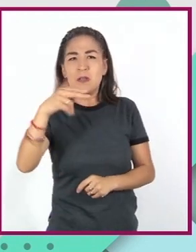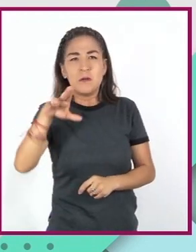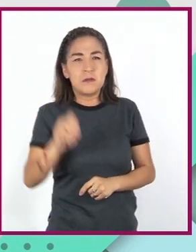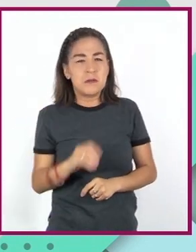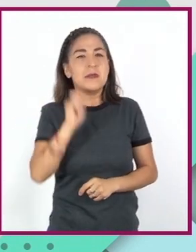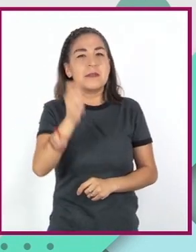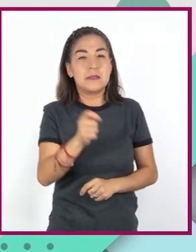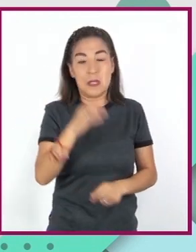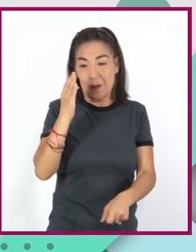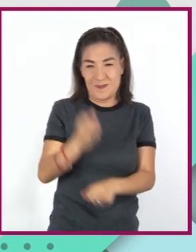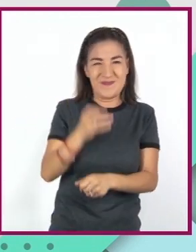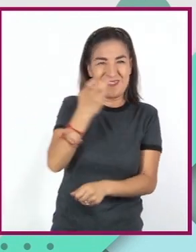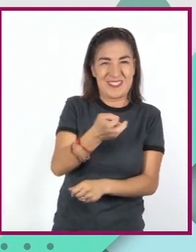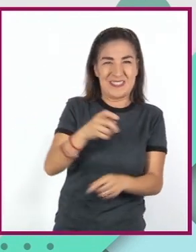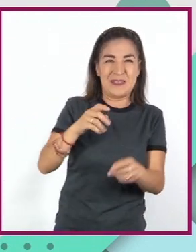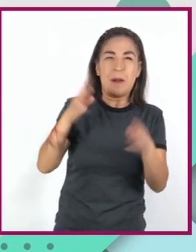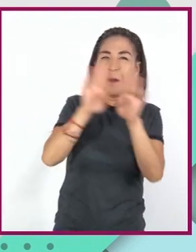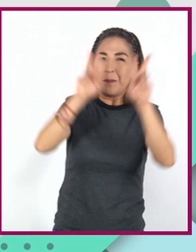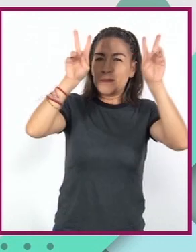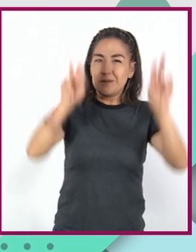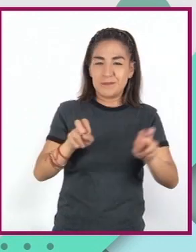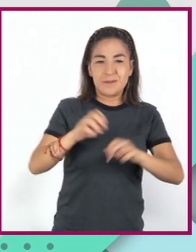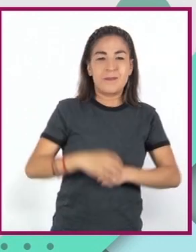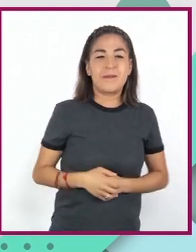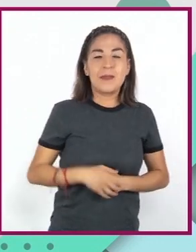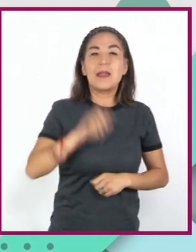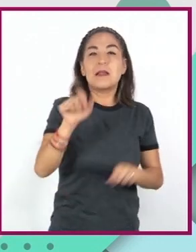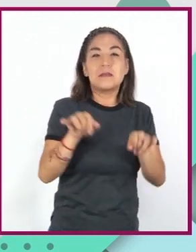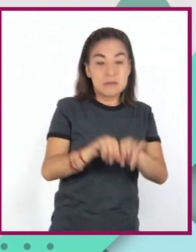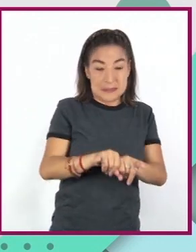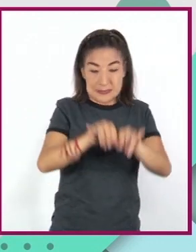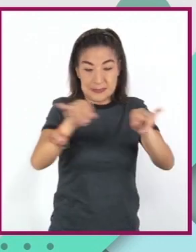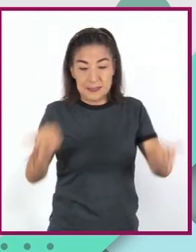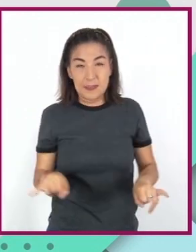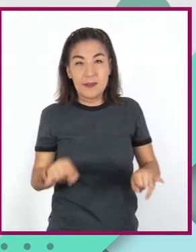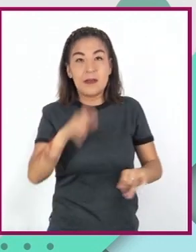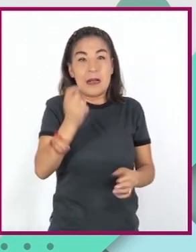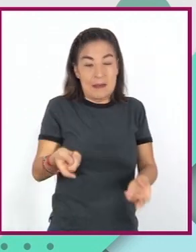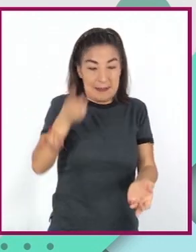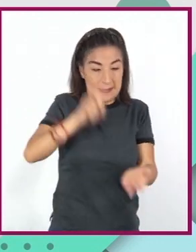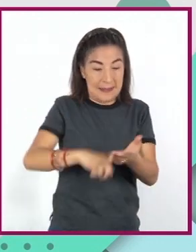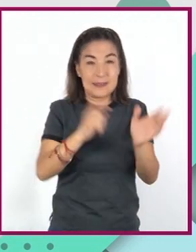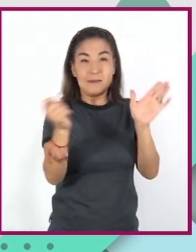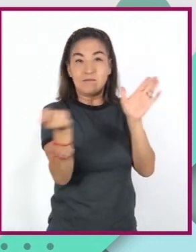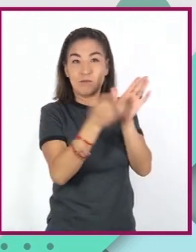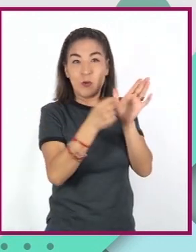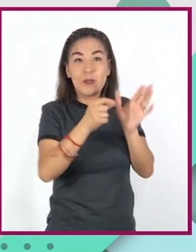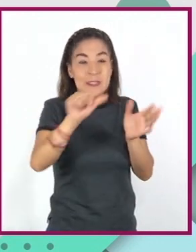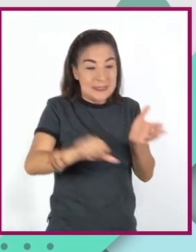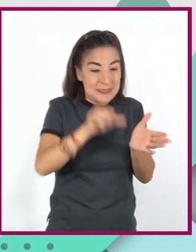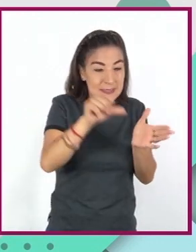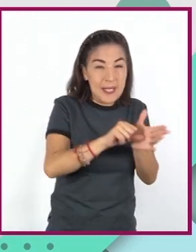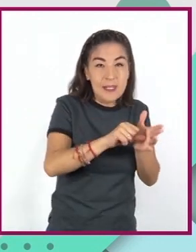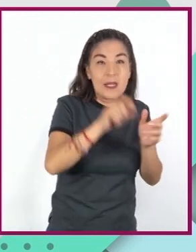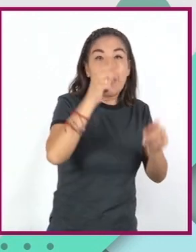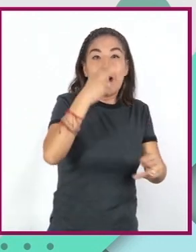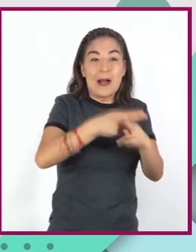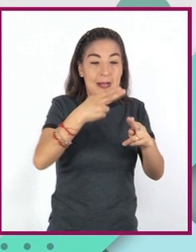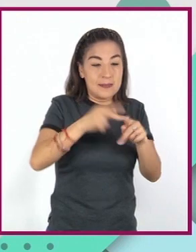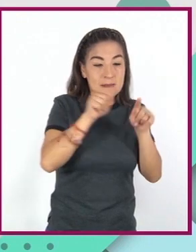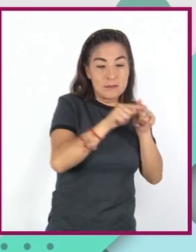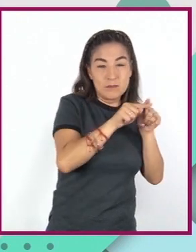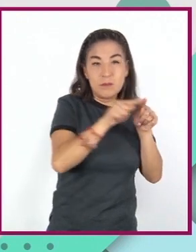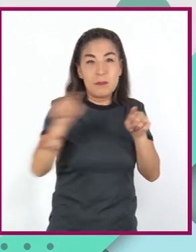En geometría se define como la distancia que hay del centro de un polígono regular al punto medio